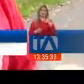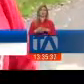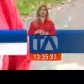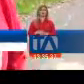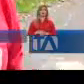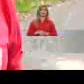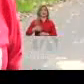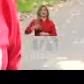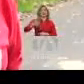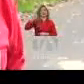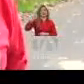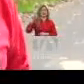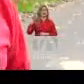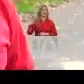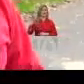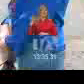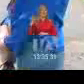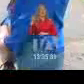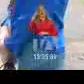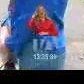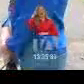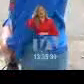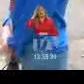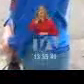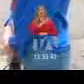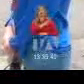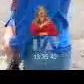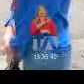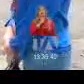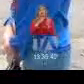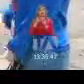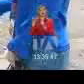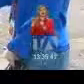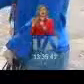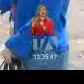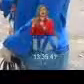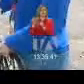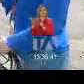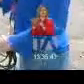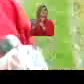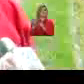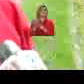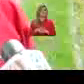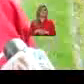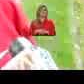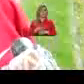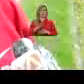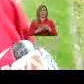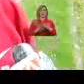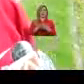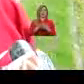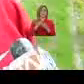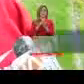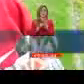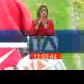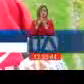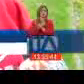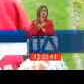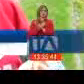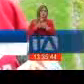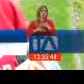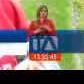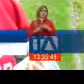servicio pasivo Ernesto González, el reglamento emitido por el Ministerio de Defensa no era necesario. Porque el Ecuador